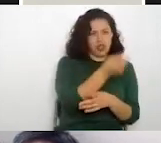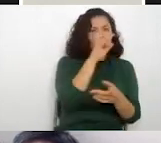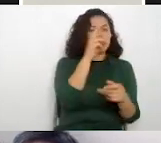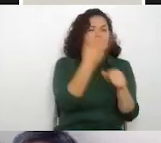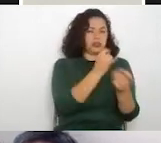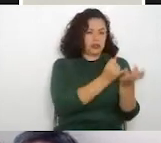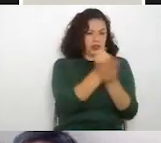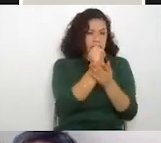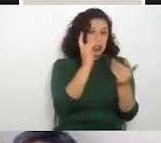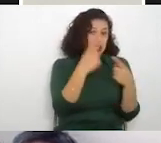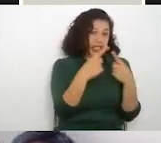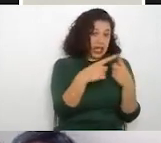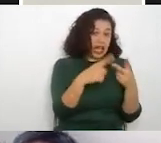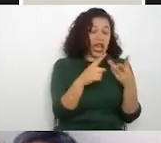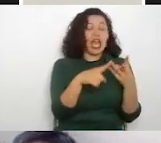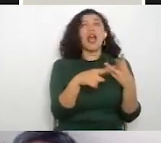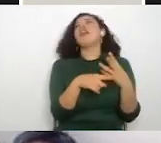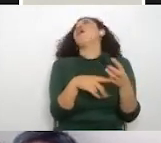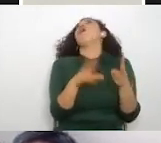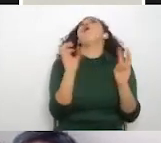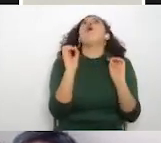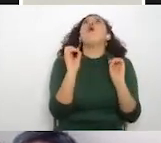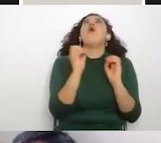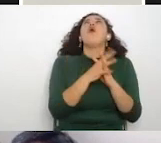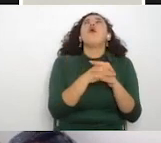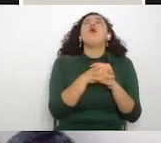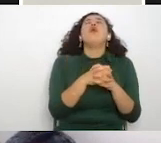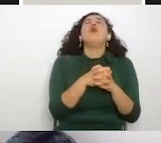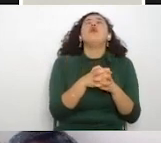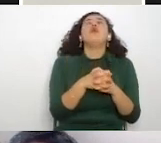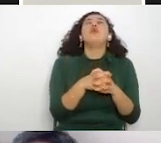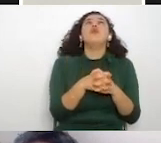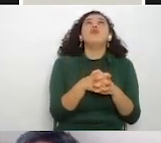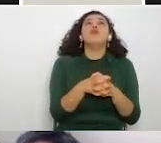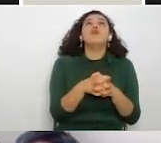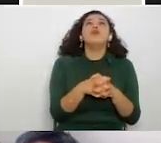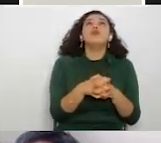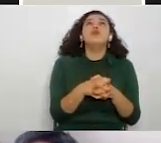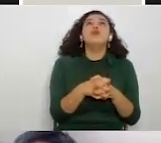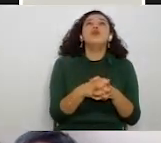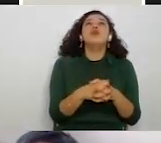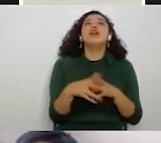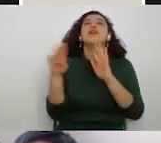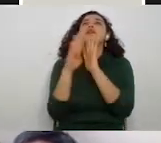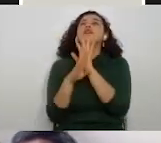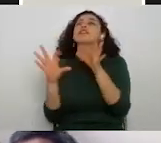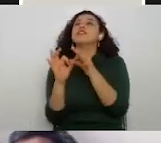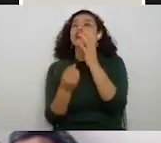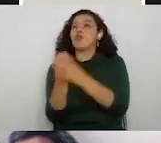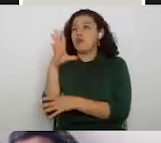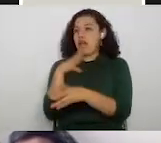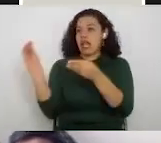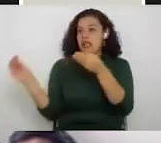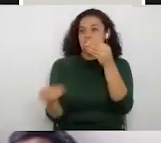responsabilidades o la incorporación de un nuevo procedimiento o el cambio, a lo mejor